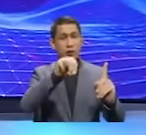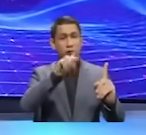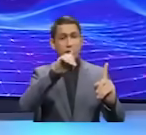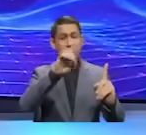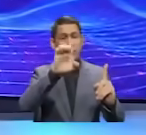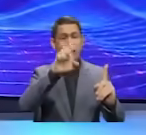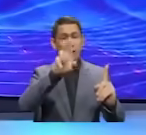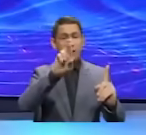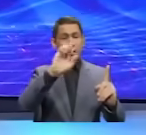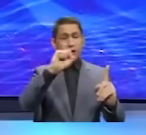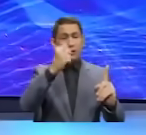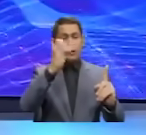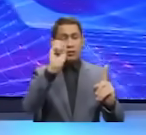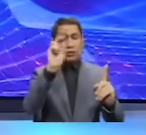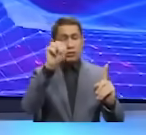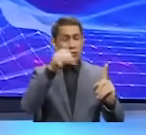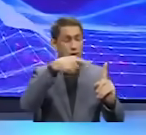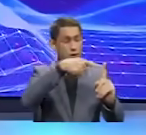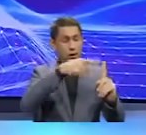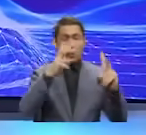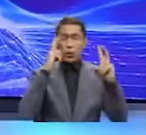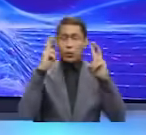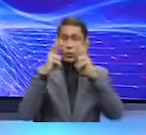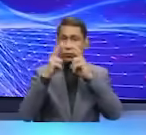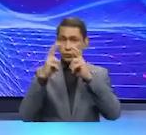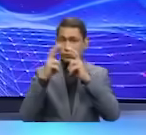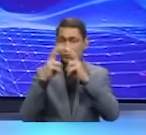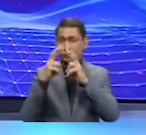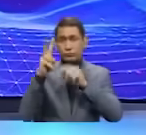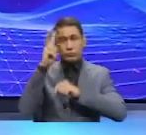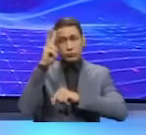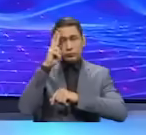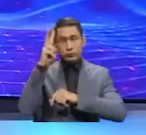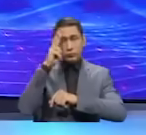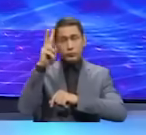con el narcotraficante Leandro N. Daniel Borja, con un avance.